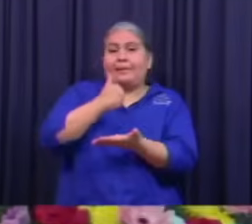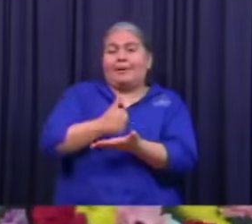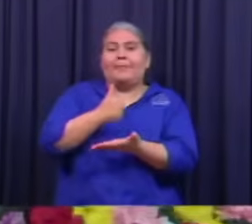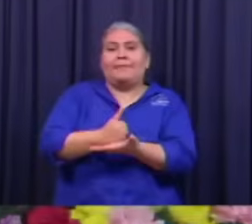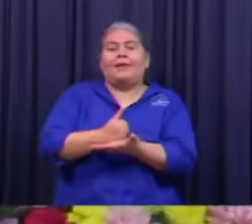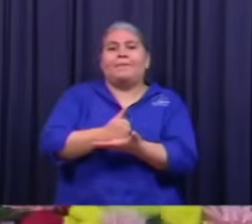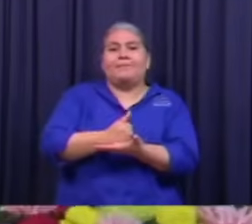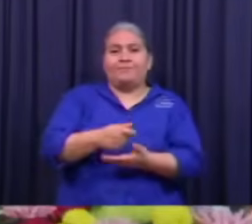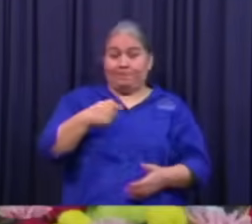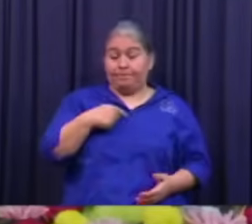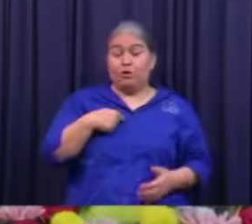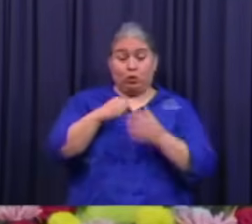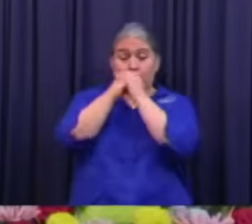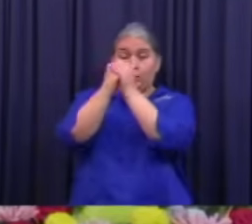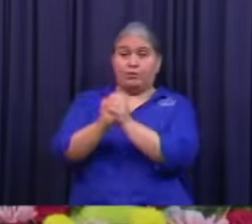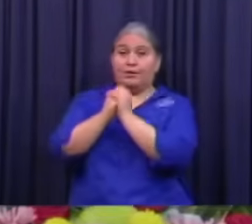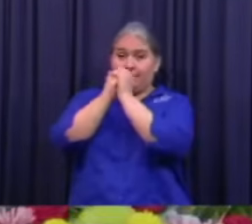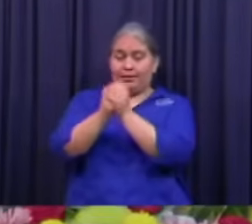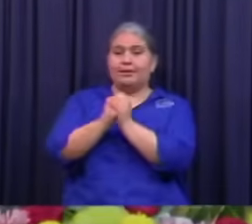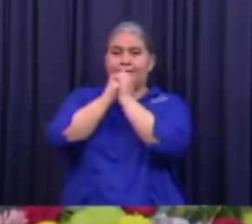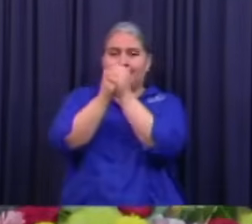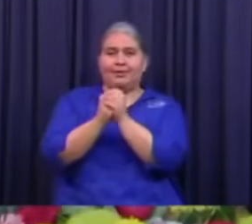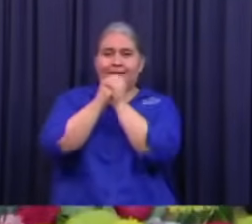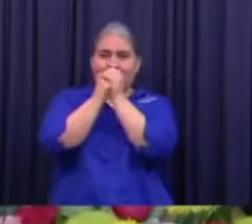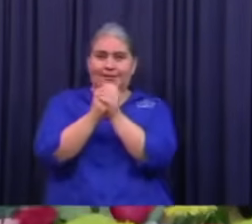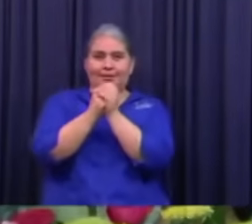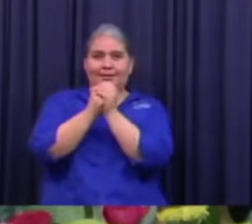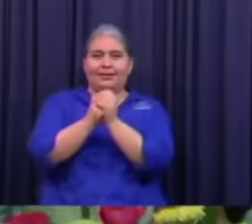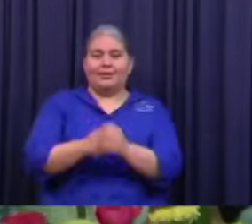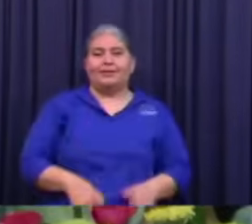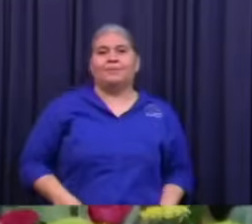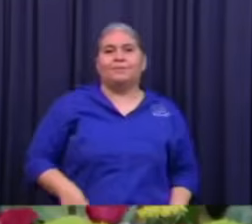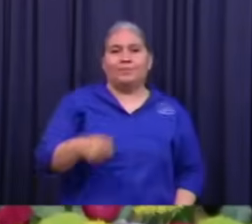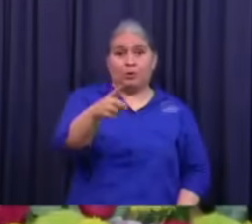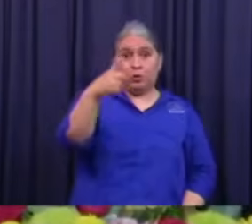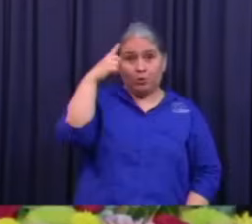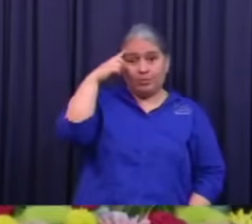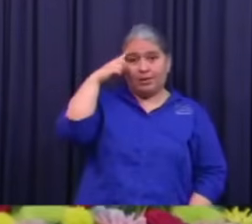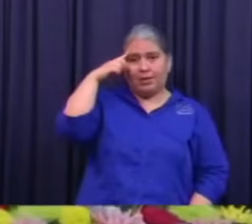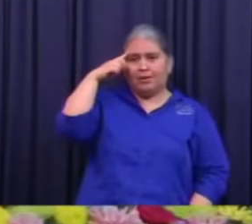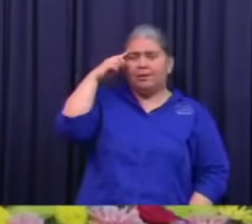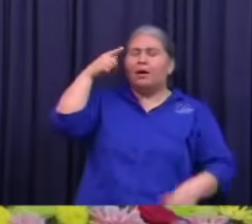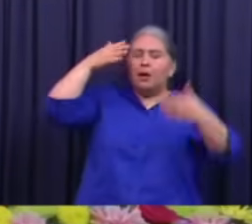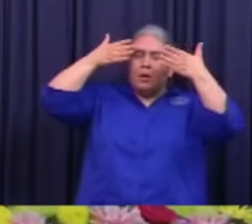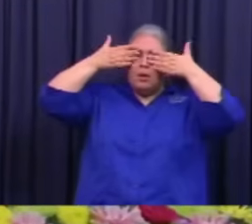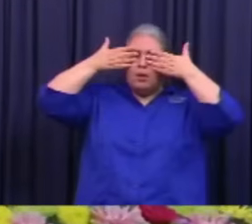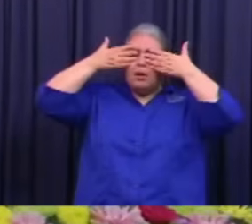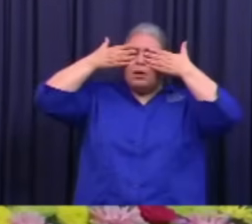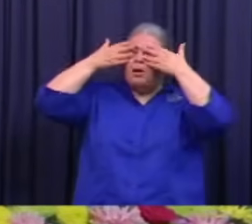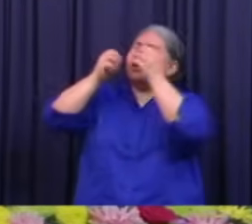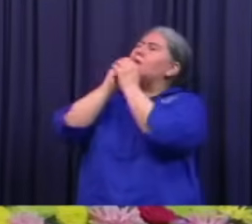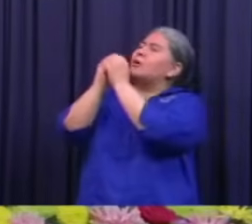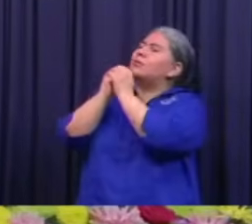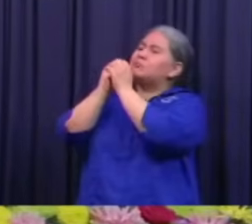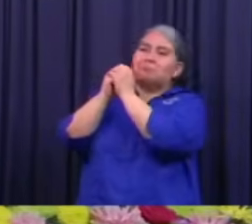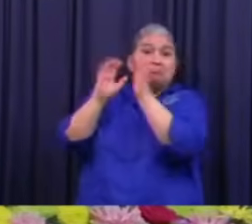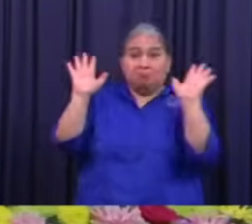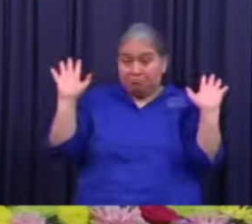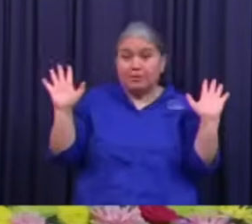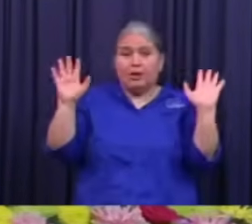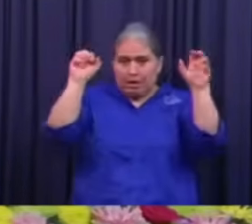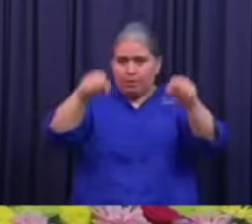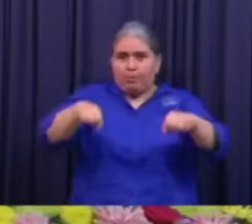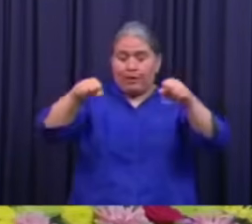redarguye usted no sé usted cree que uno tiene que cerrar los ojos para orar no verdad Bueno pero vamos